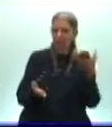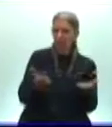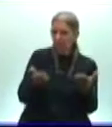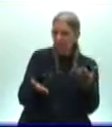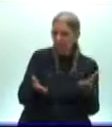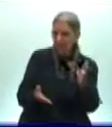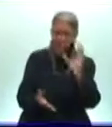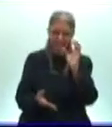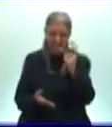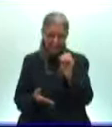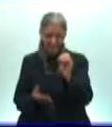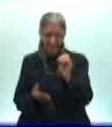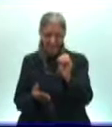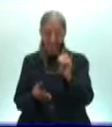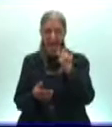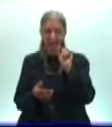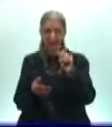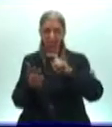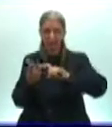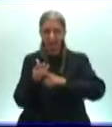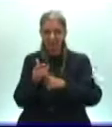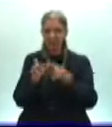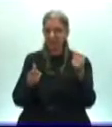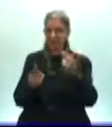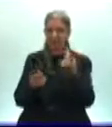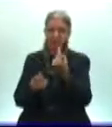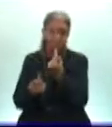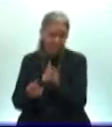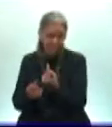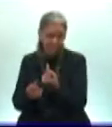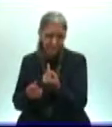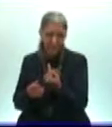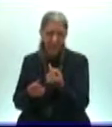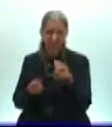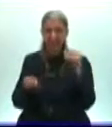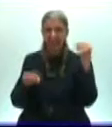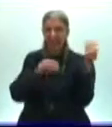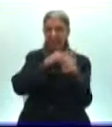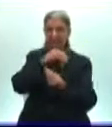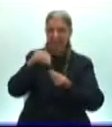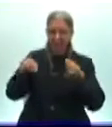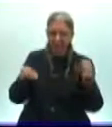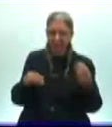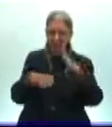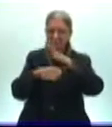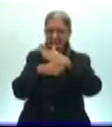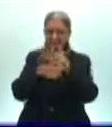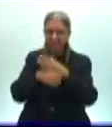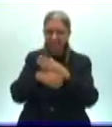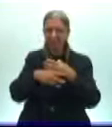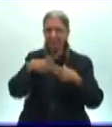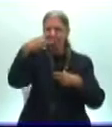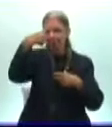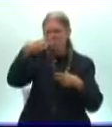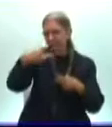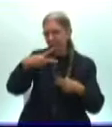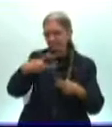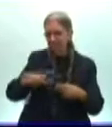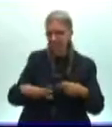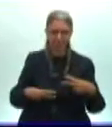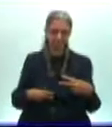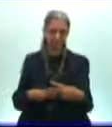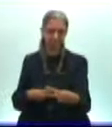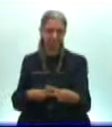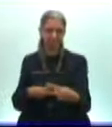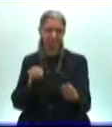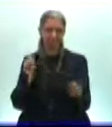0 y al multiplicar por menos 1 se cambia el sentido de la desigualdad. Fíjense que en